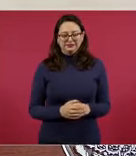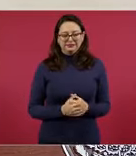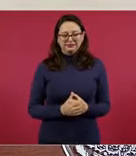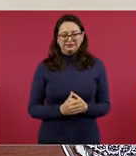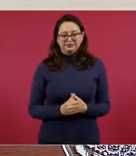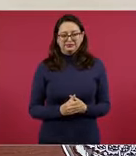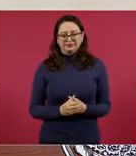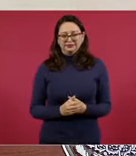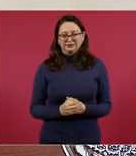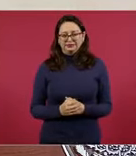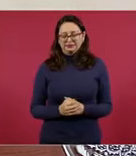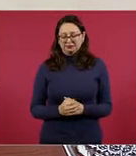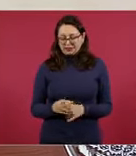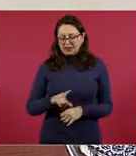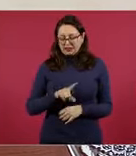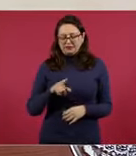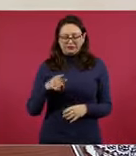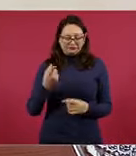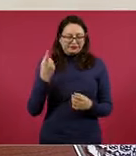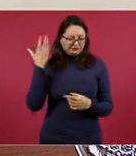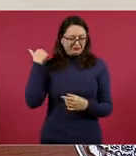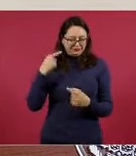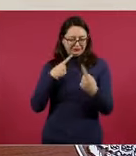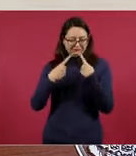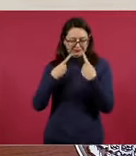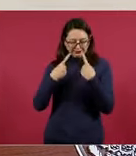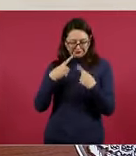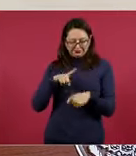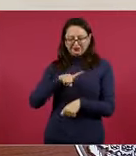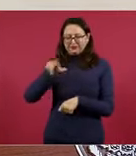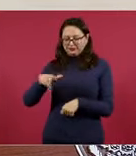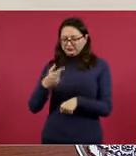me acompañó una vez a Nuevo León.